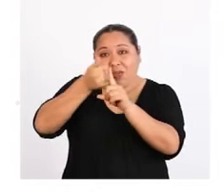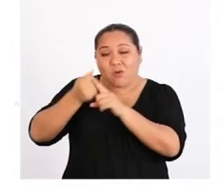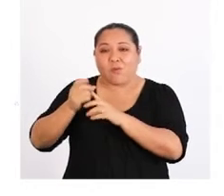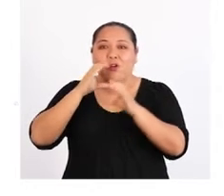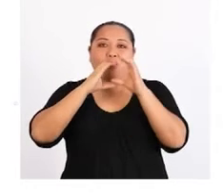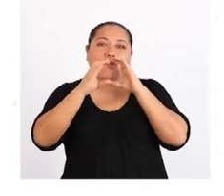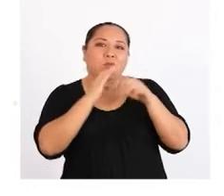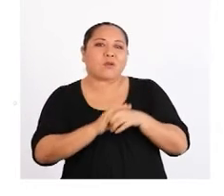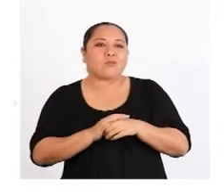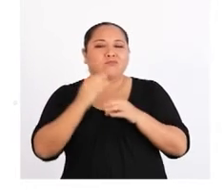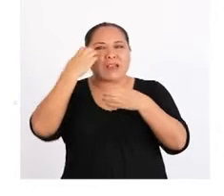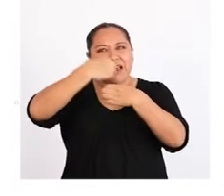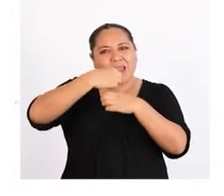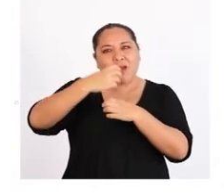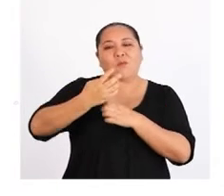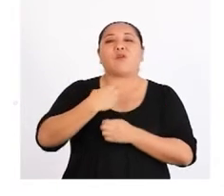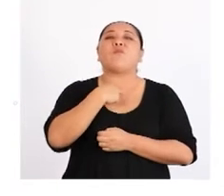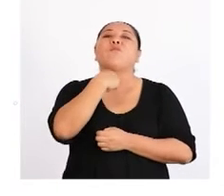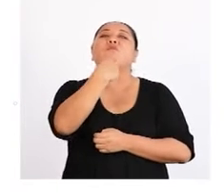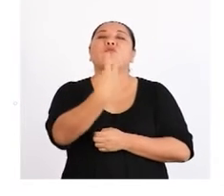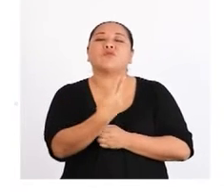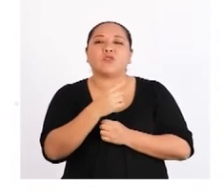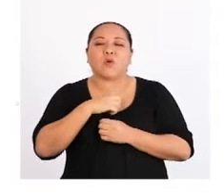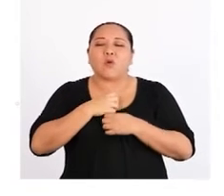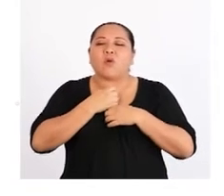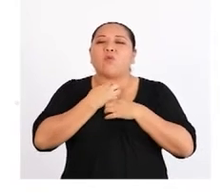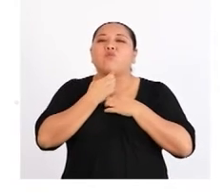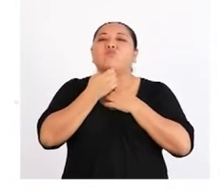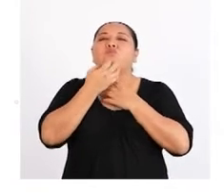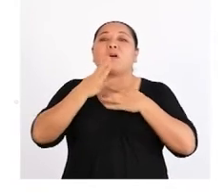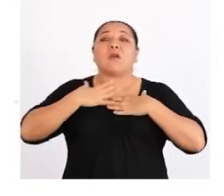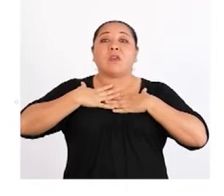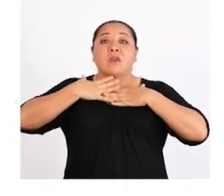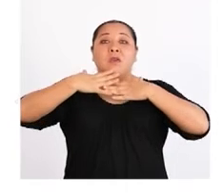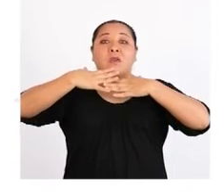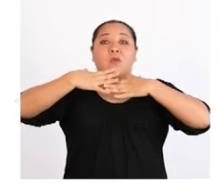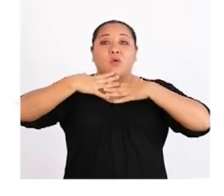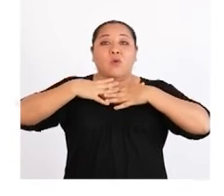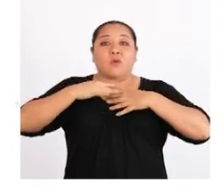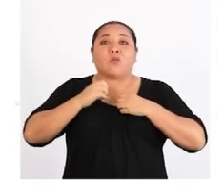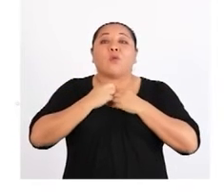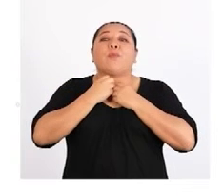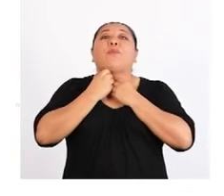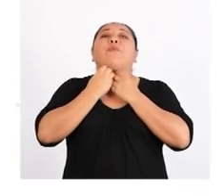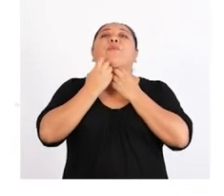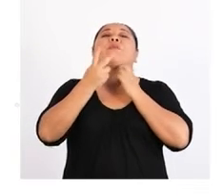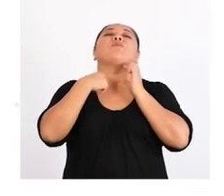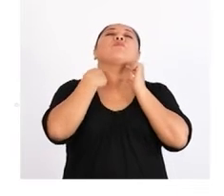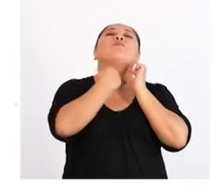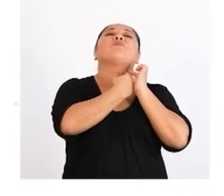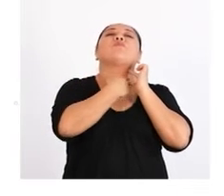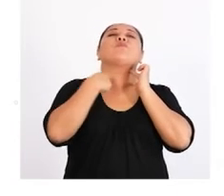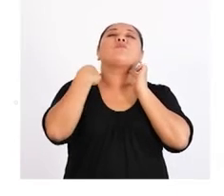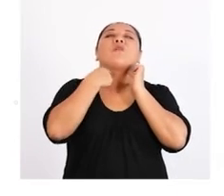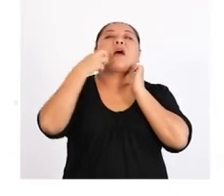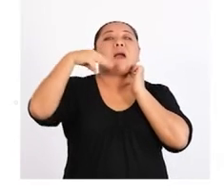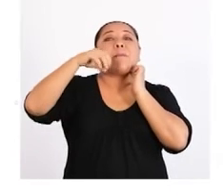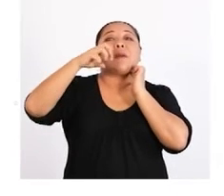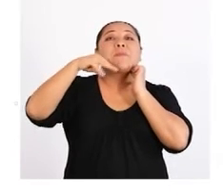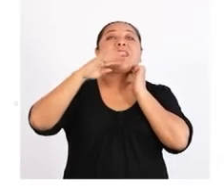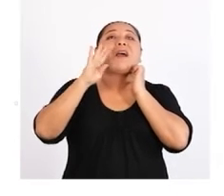comunicarnos. Creamos nuestra voz al expulsar el aire de los pulmones y atraviesa la membrana